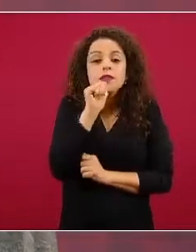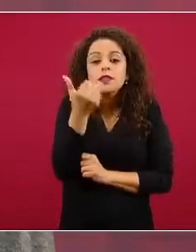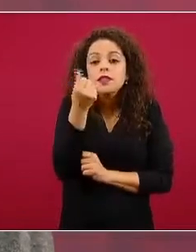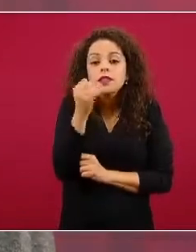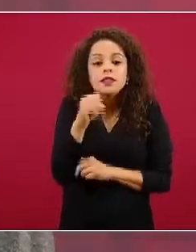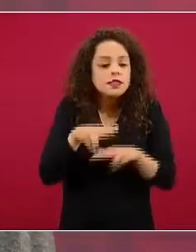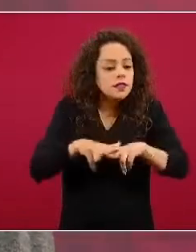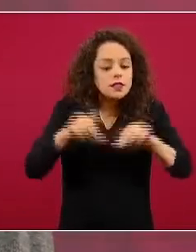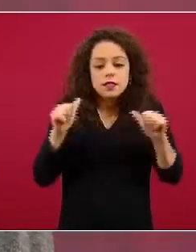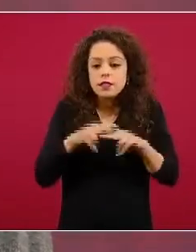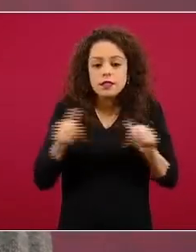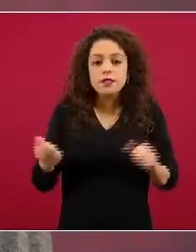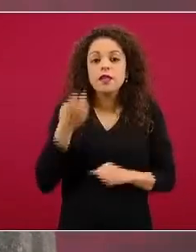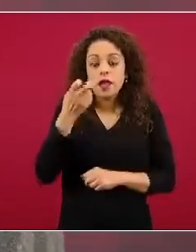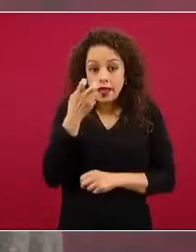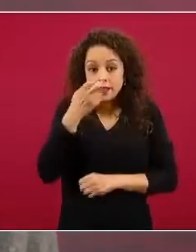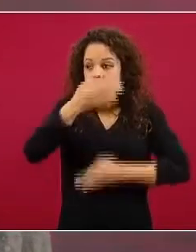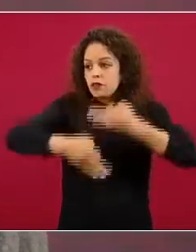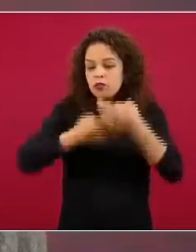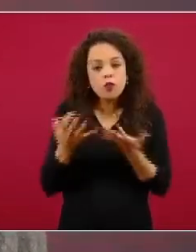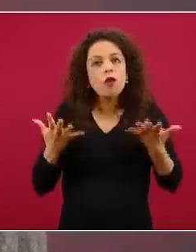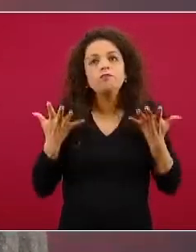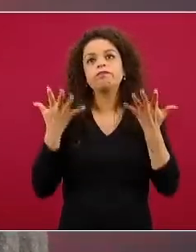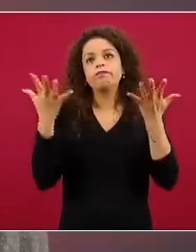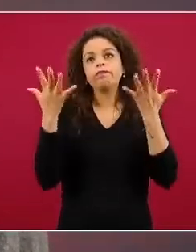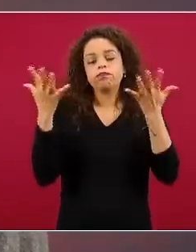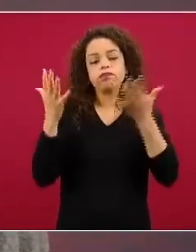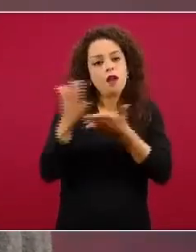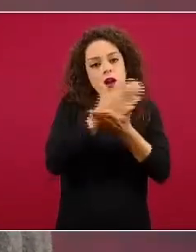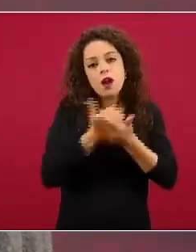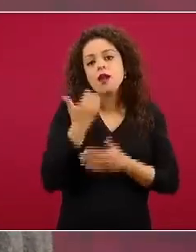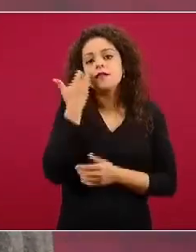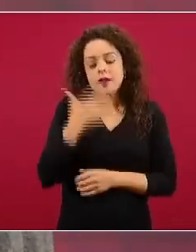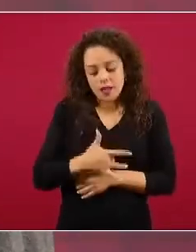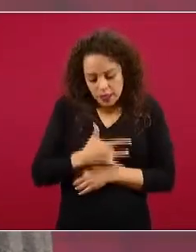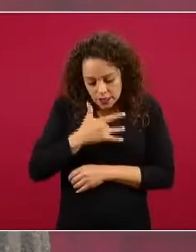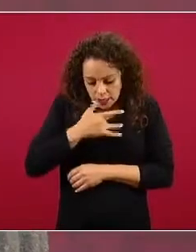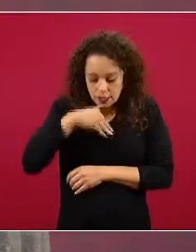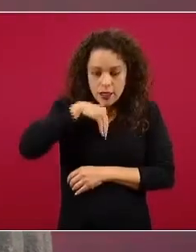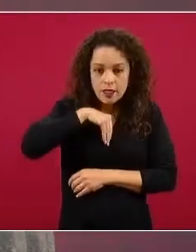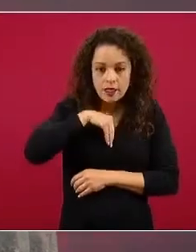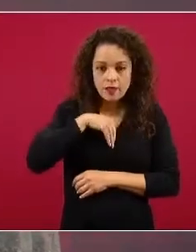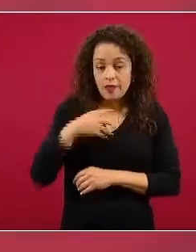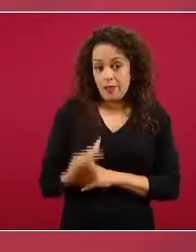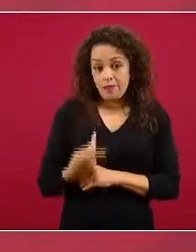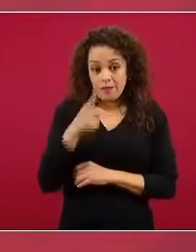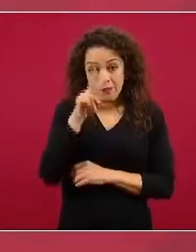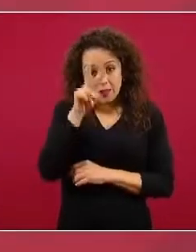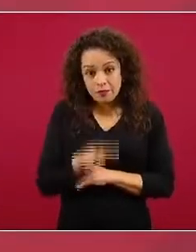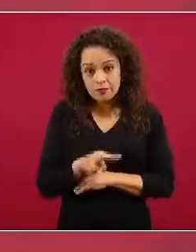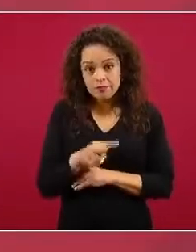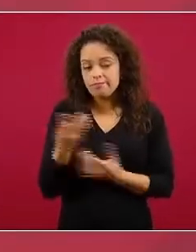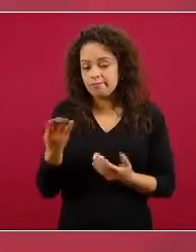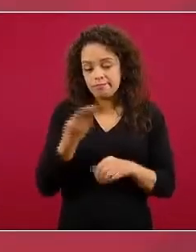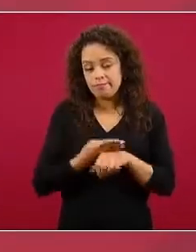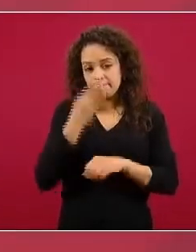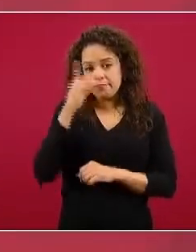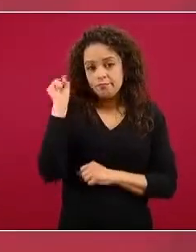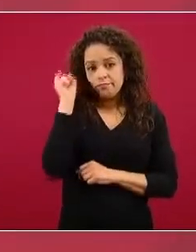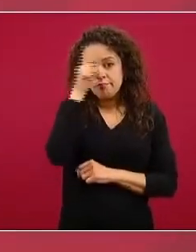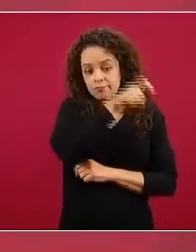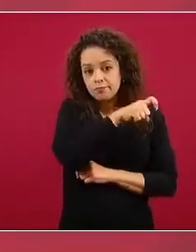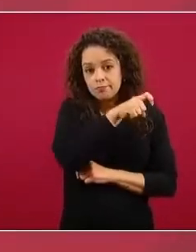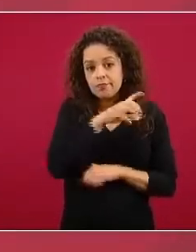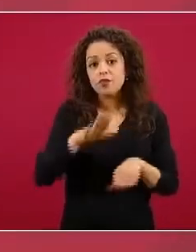nuestro deseo más profundo, más íntimo. Pero es imprescindible no perder de vista la